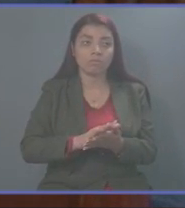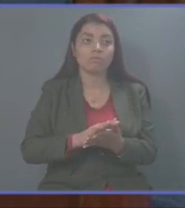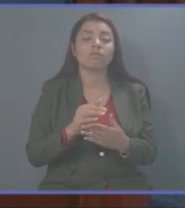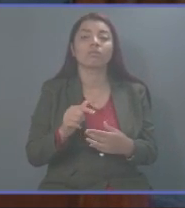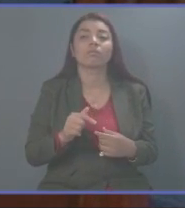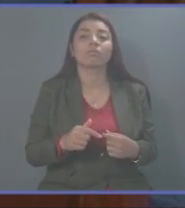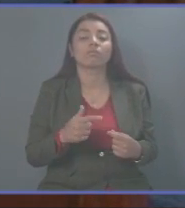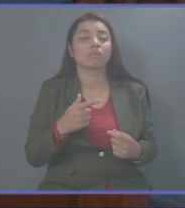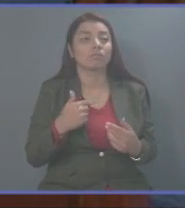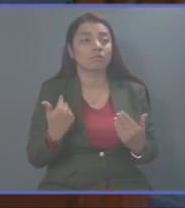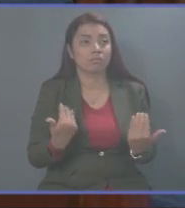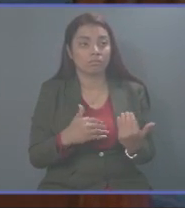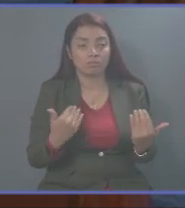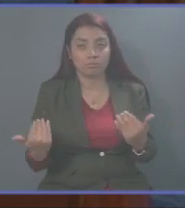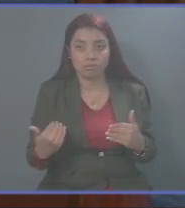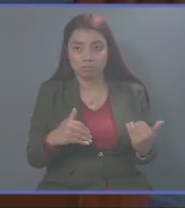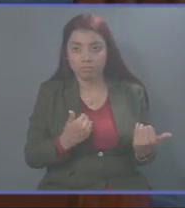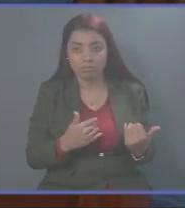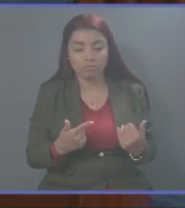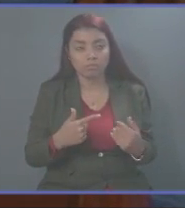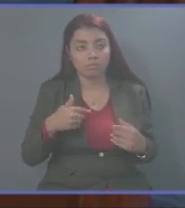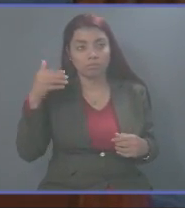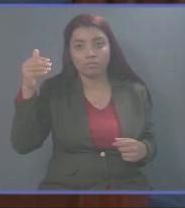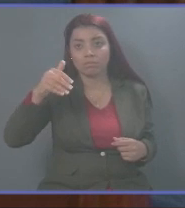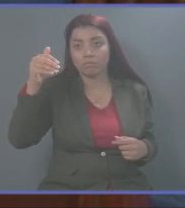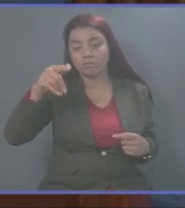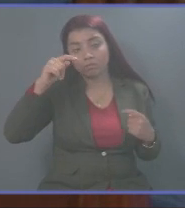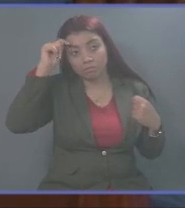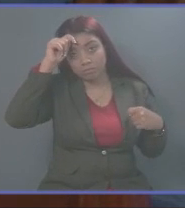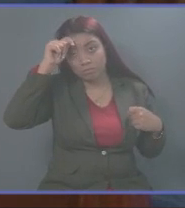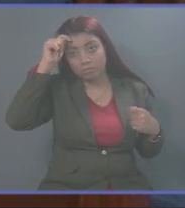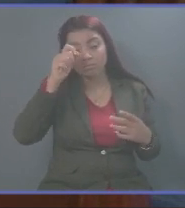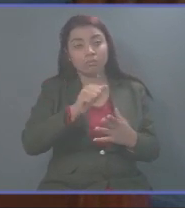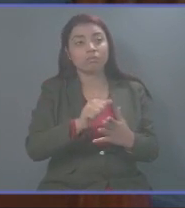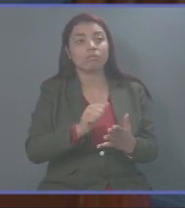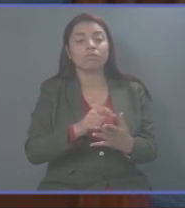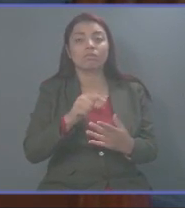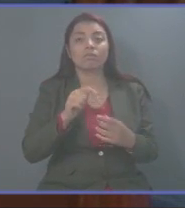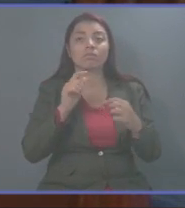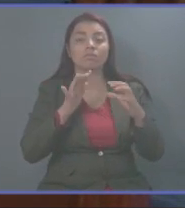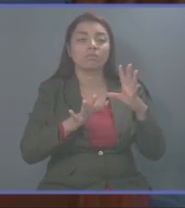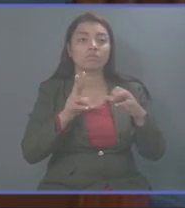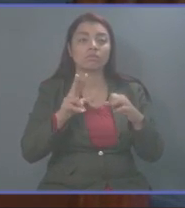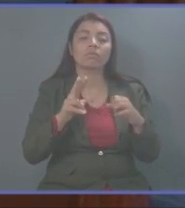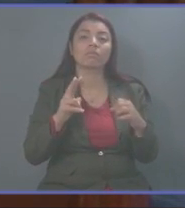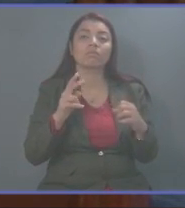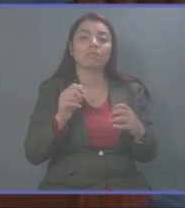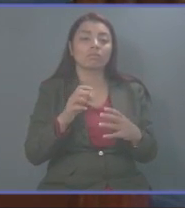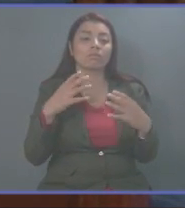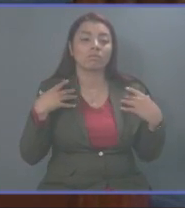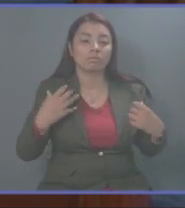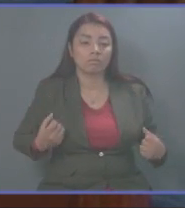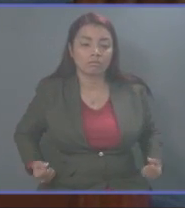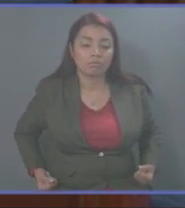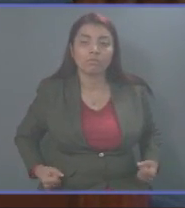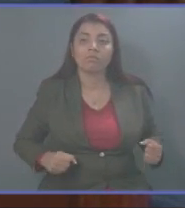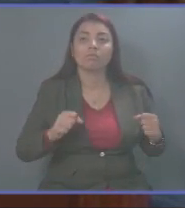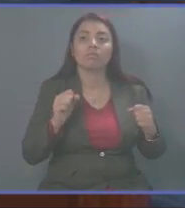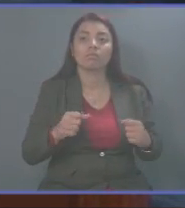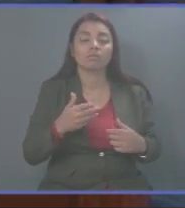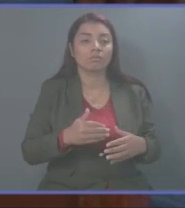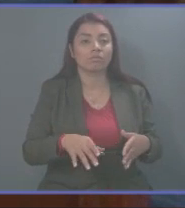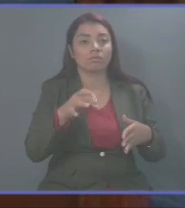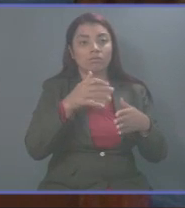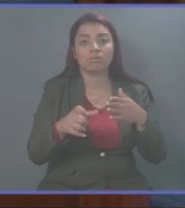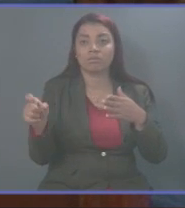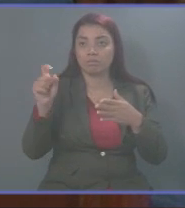residuos. Acciones educativas de sensibilización y concientización. Artículo 12. El Estado, por medio de sus instituciones,